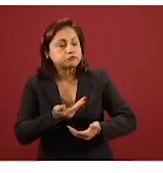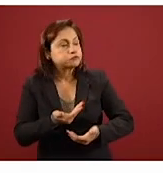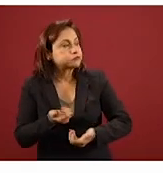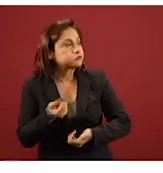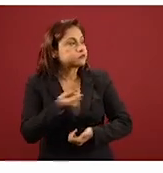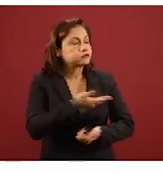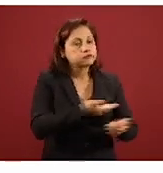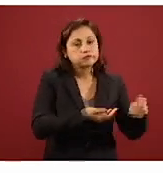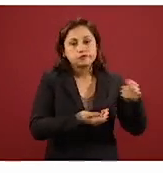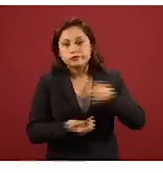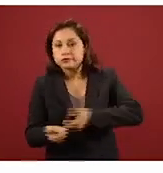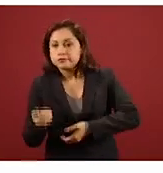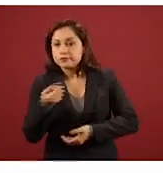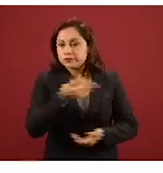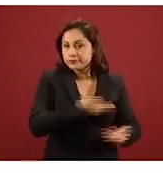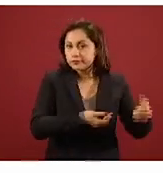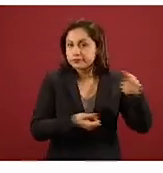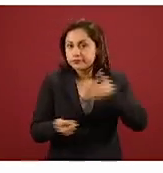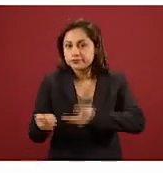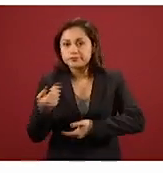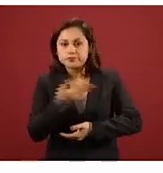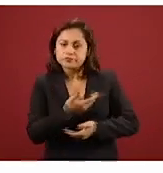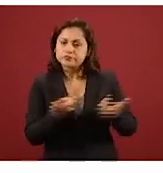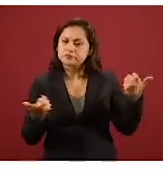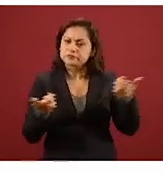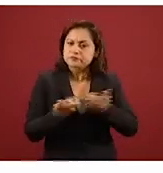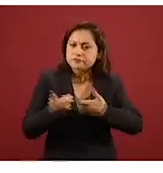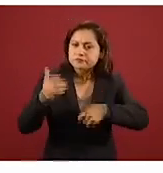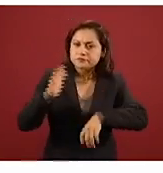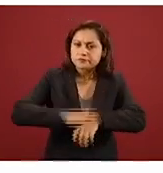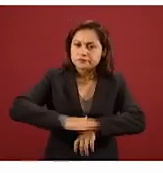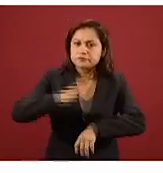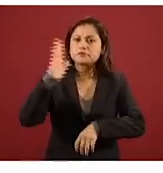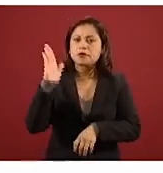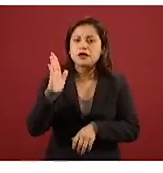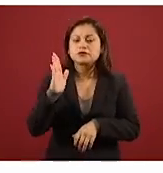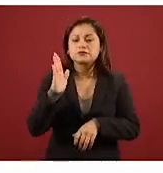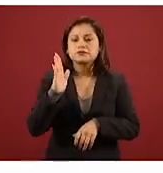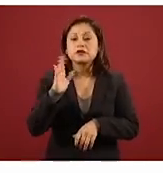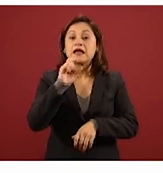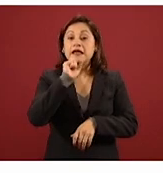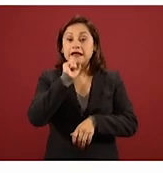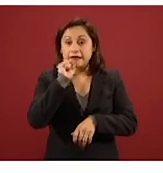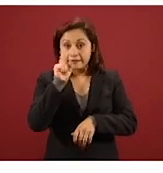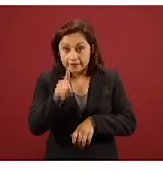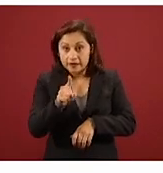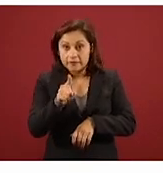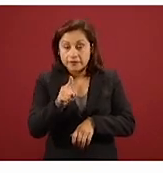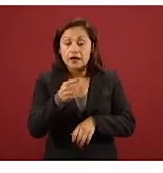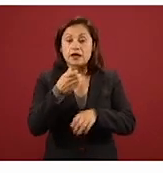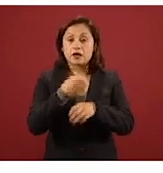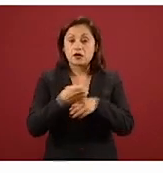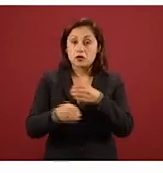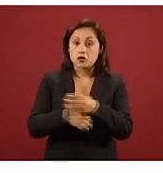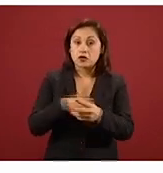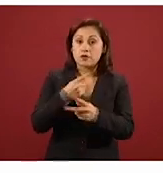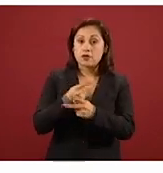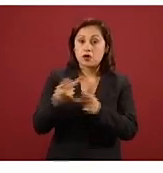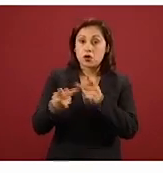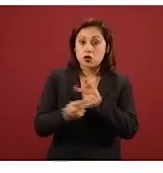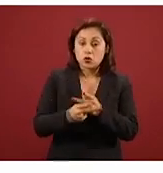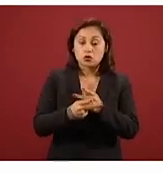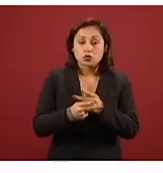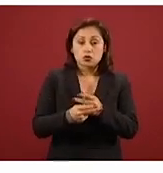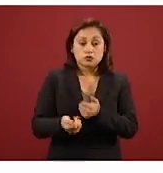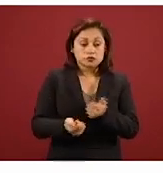una cooperación regulatoria, más inversión. Vamos a regular la entrada temporal de mercancías para hacer